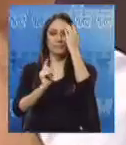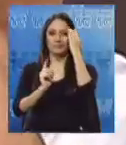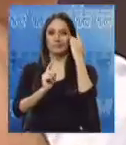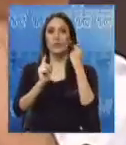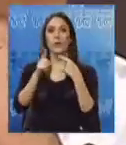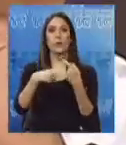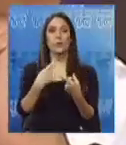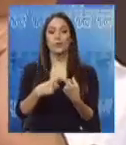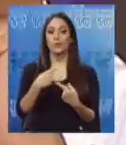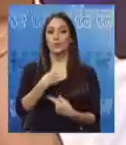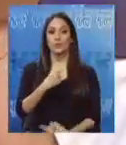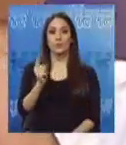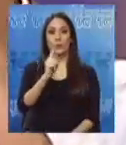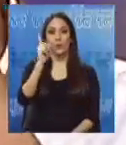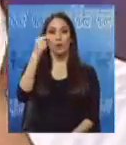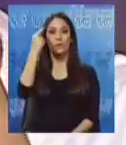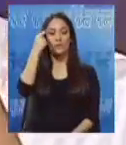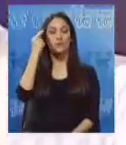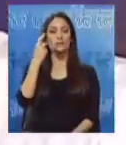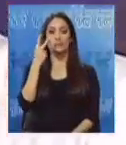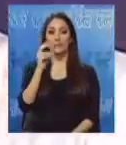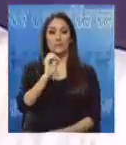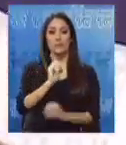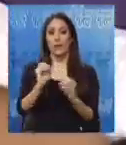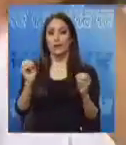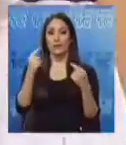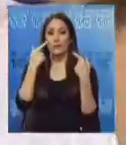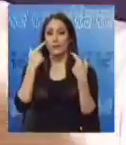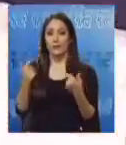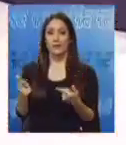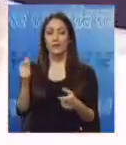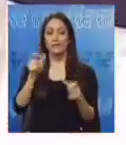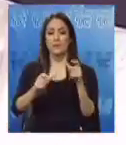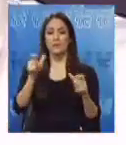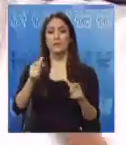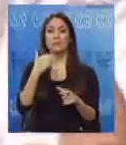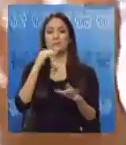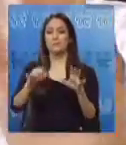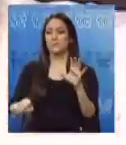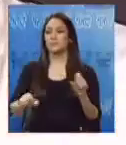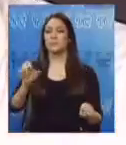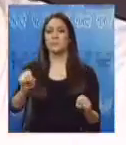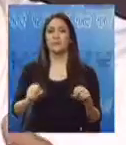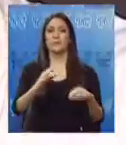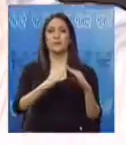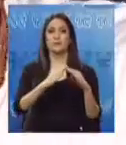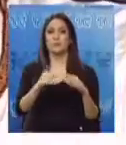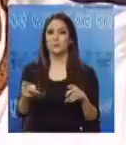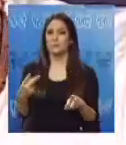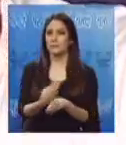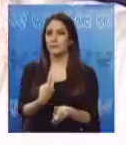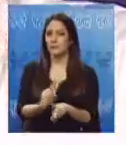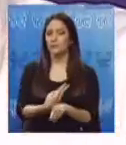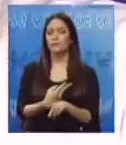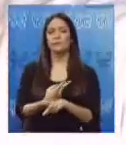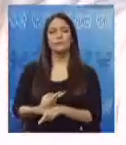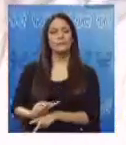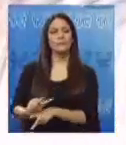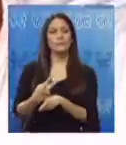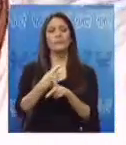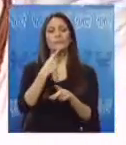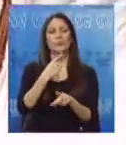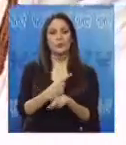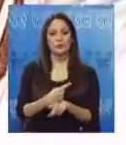cuando no estemos nosotros en el gobierno, verán que nadie va a controlar que todo el mundo se instale en Muisne y tendremos ahí una bomba de tiempo en la isla de Muisne. Por eso